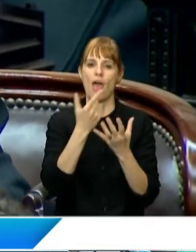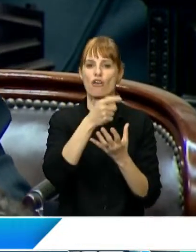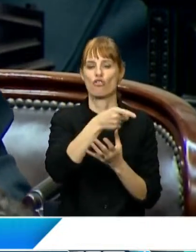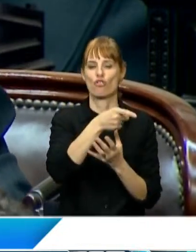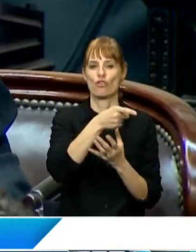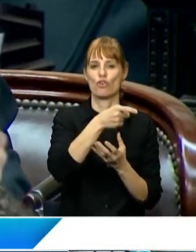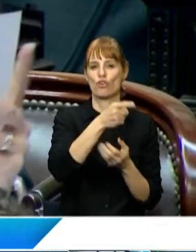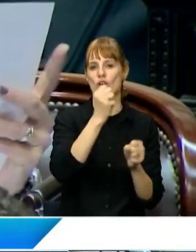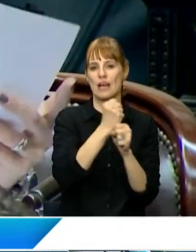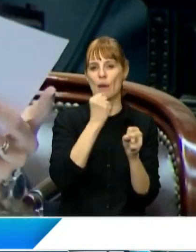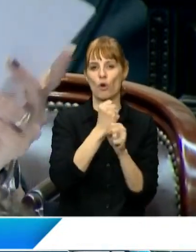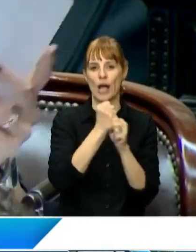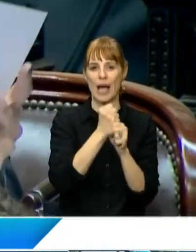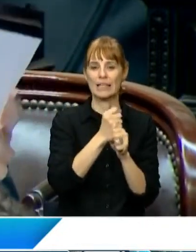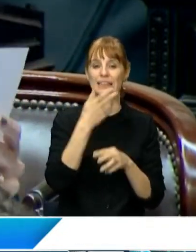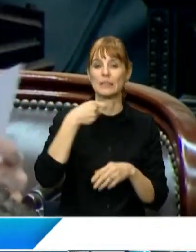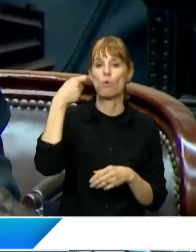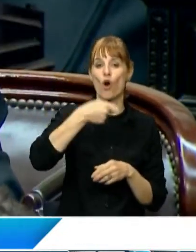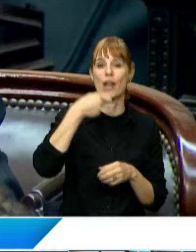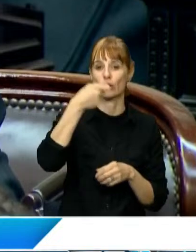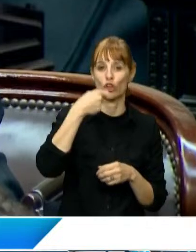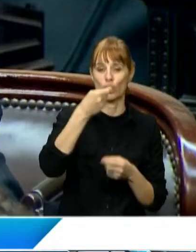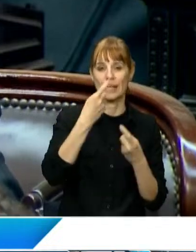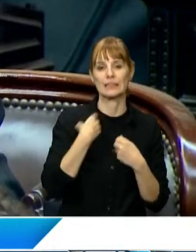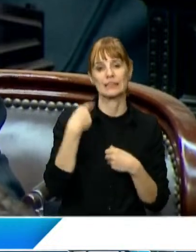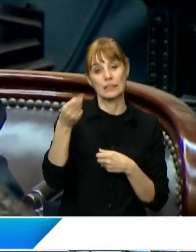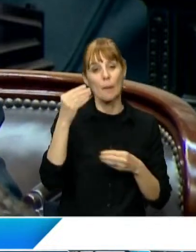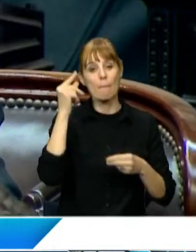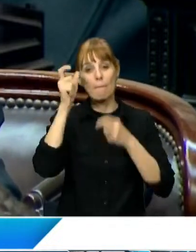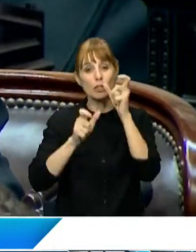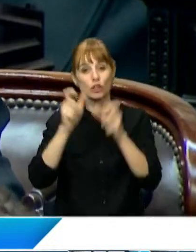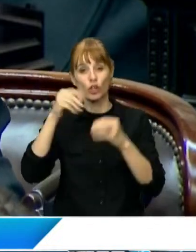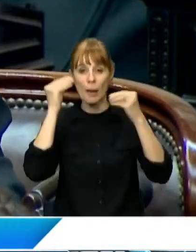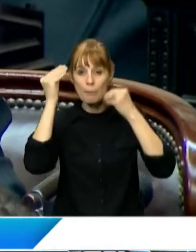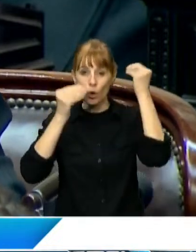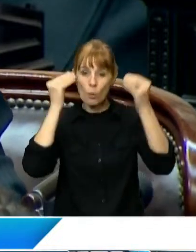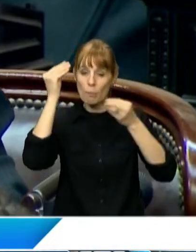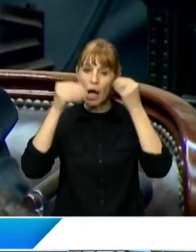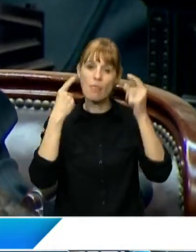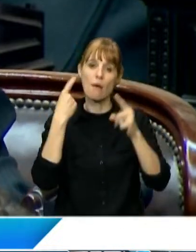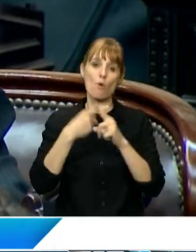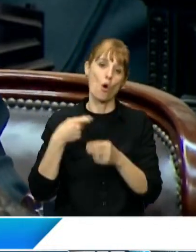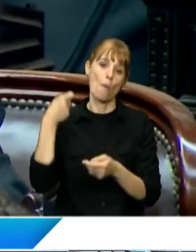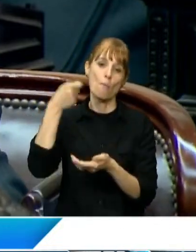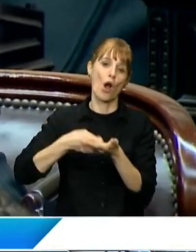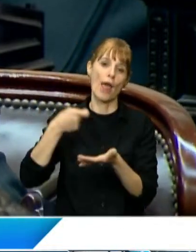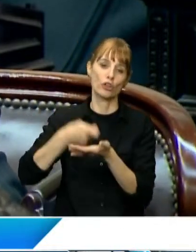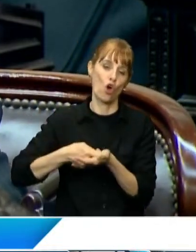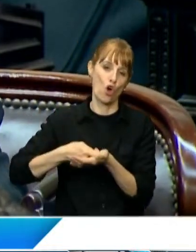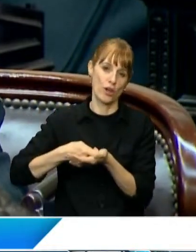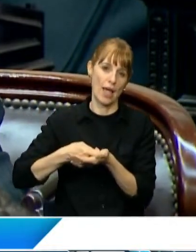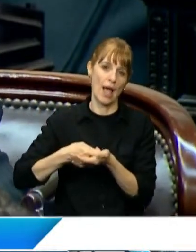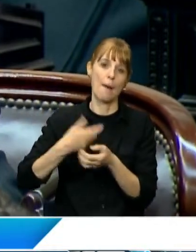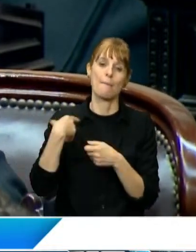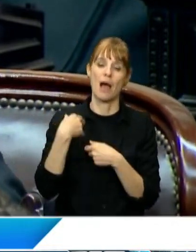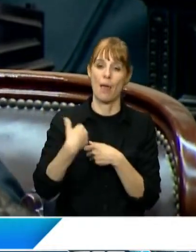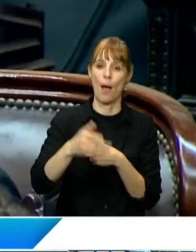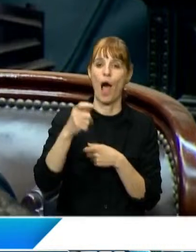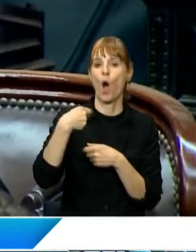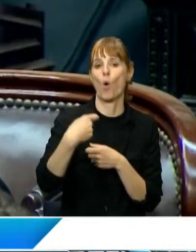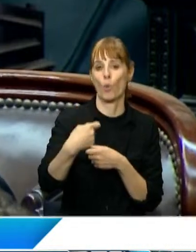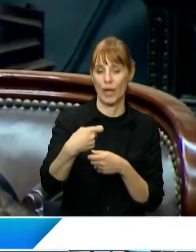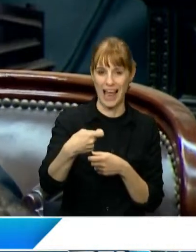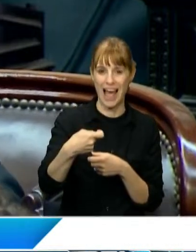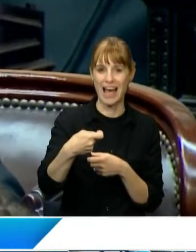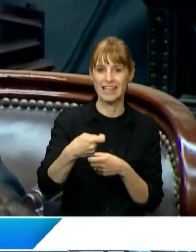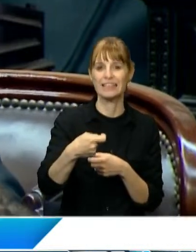moratoria previsional, es decir, aquellas personas que estaban preocupadas por la moratoria previsional queda vigente, no se va a eliminar.